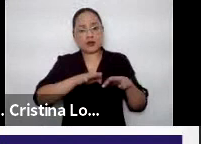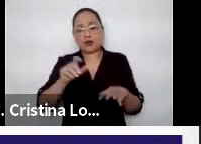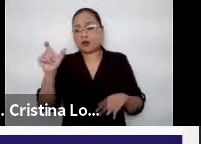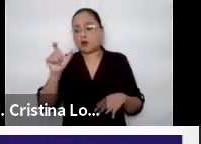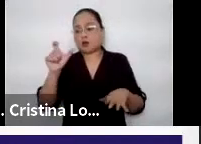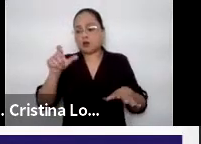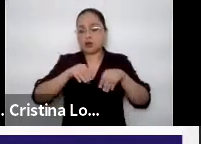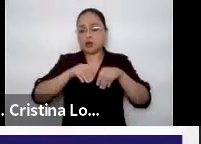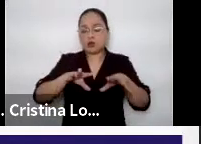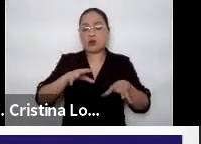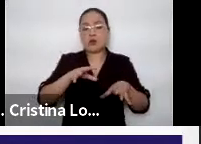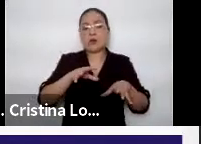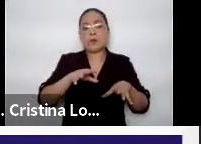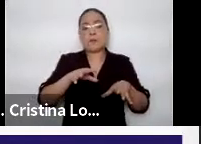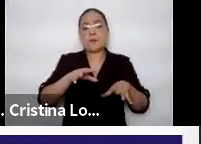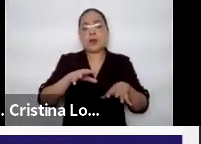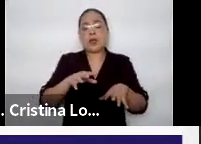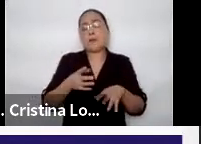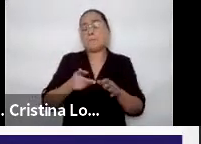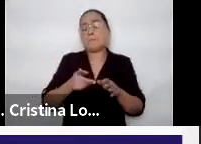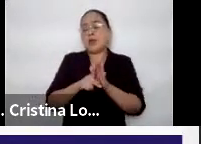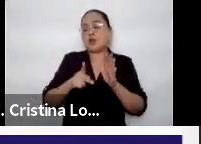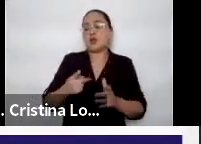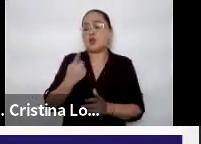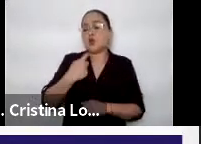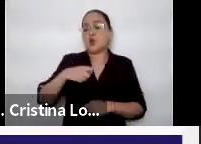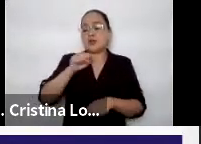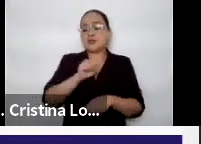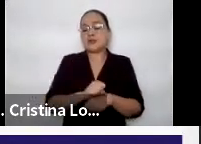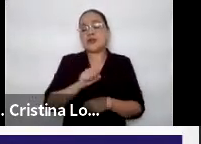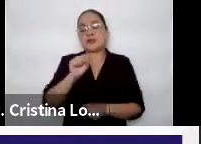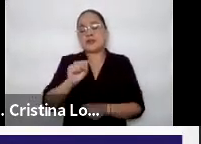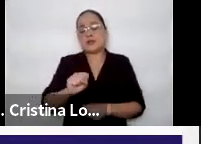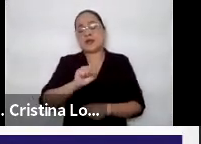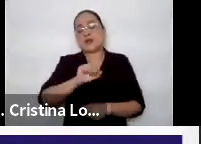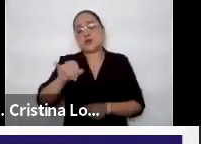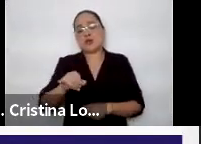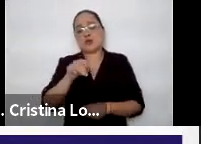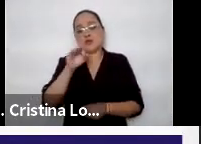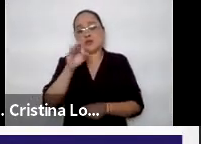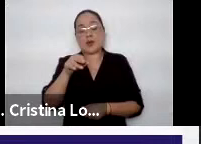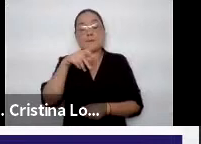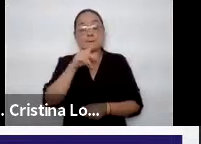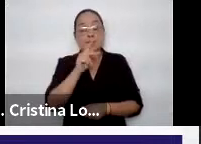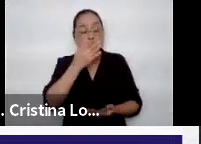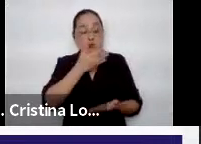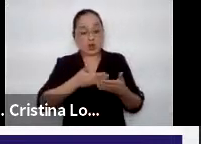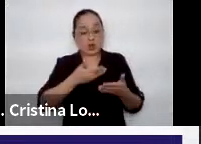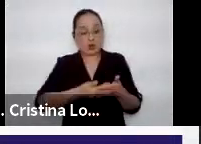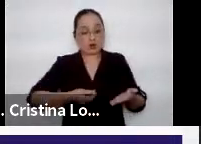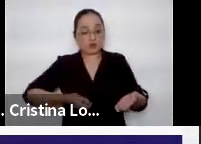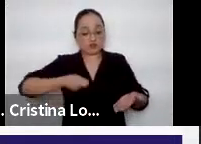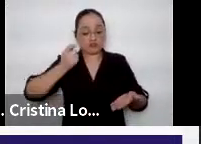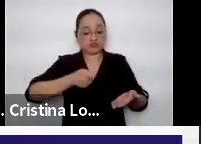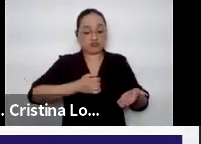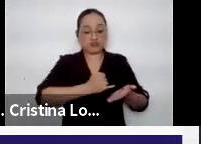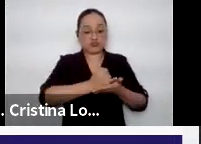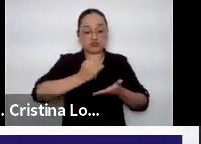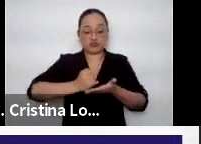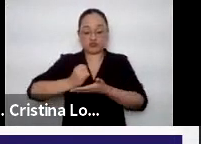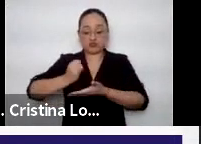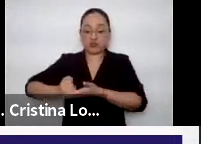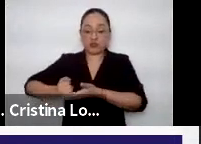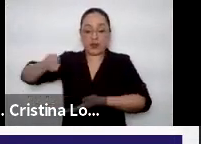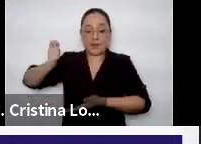publicada en el semanario semanal, ¿sí? Y en este caso, por ser jurisprudencia, ahí al tener los